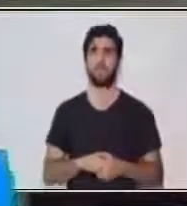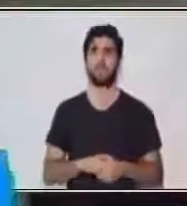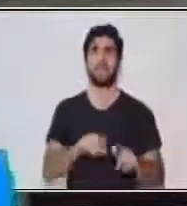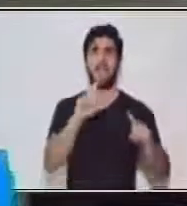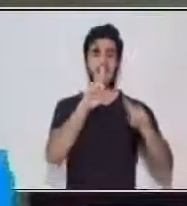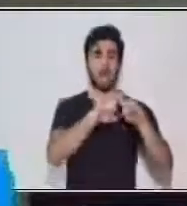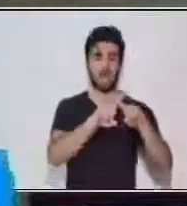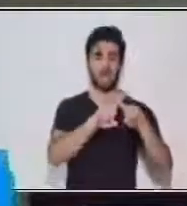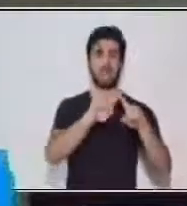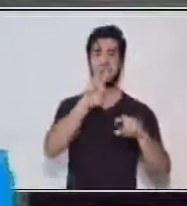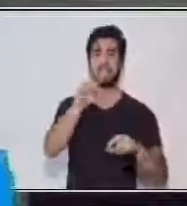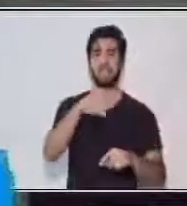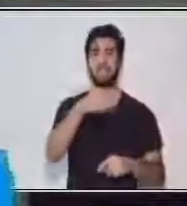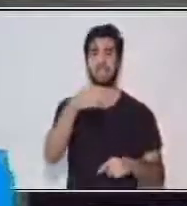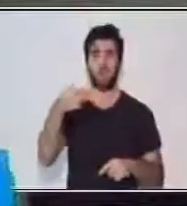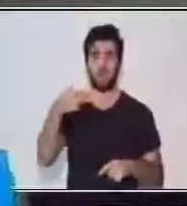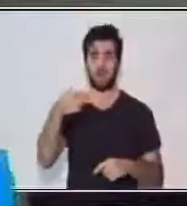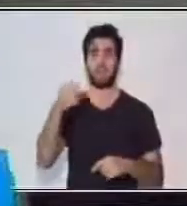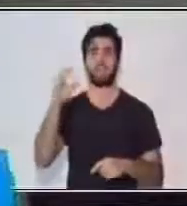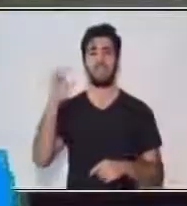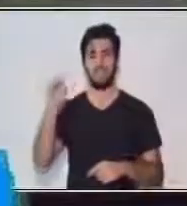igual a 0.